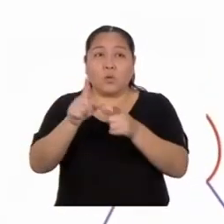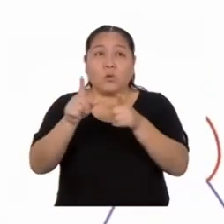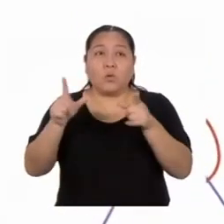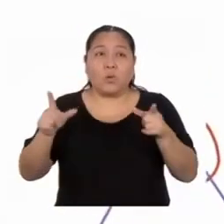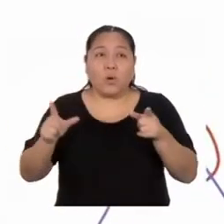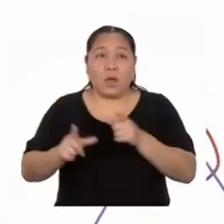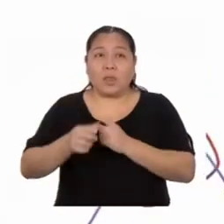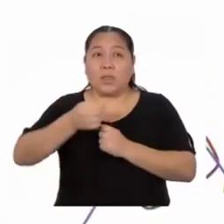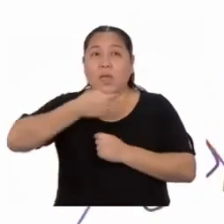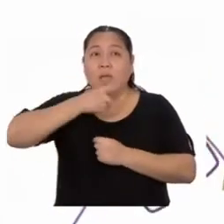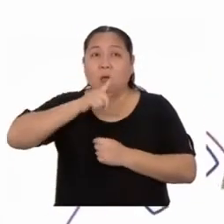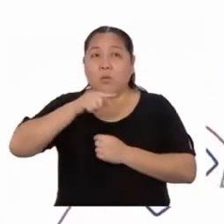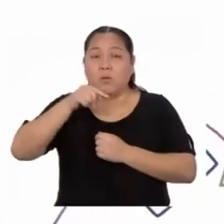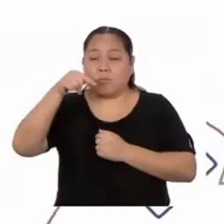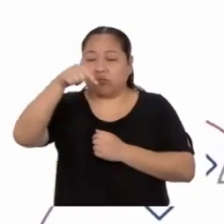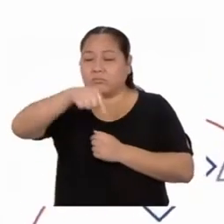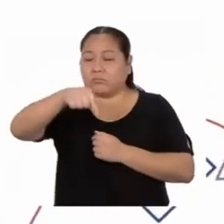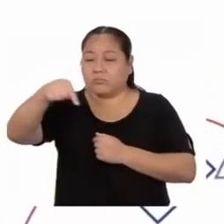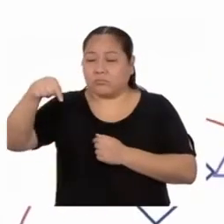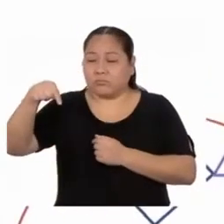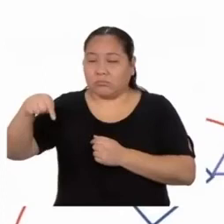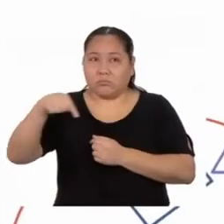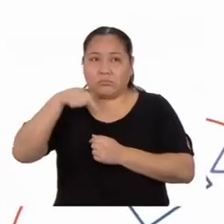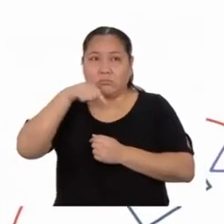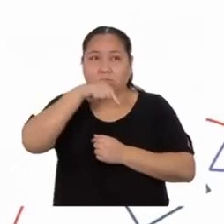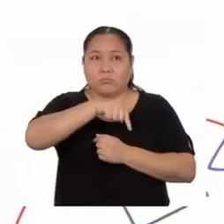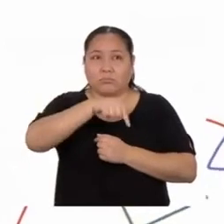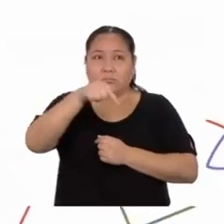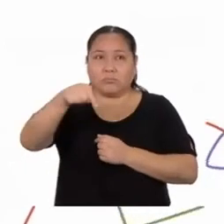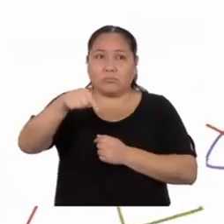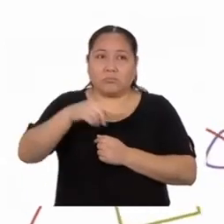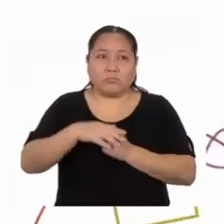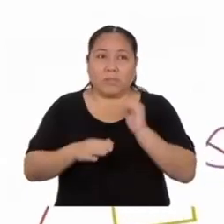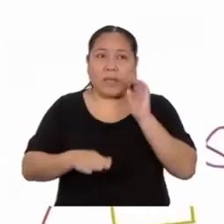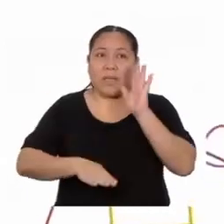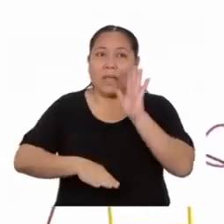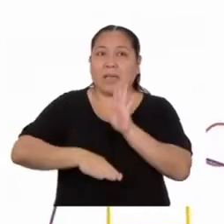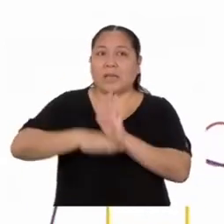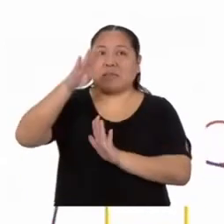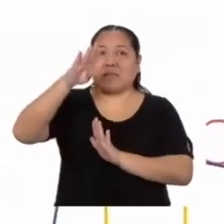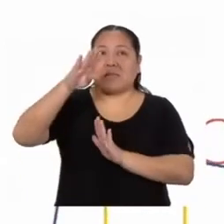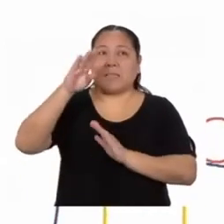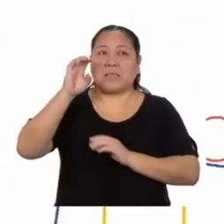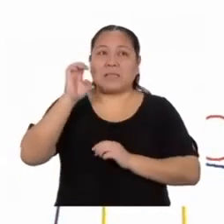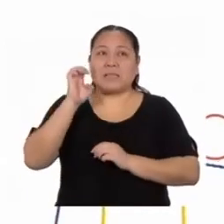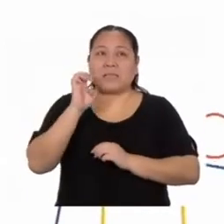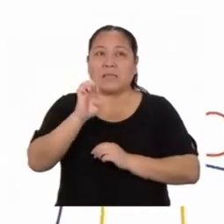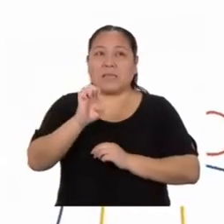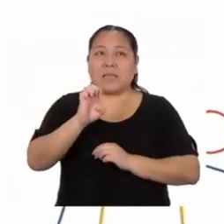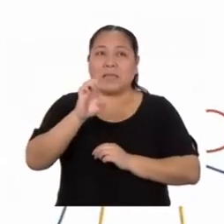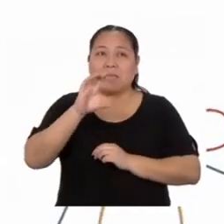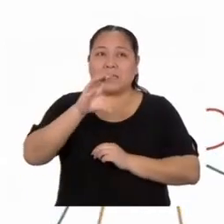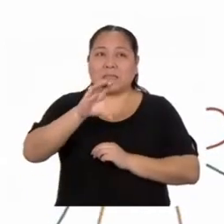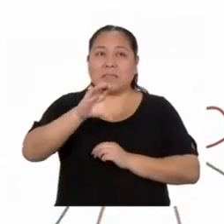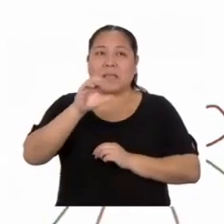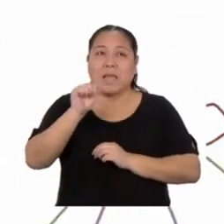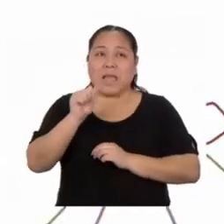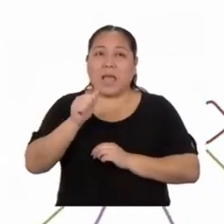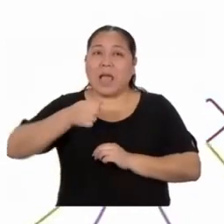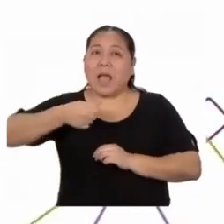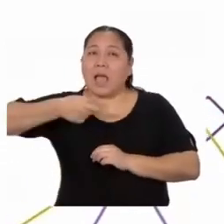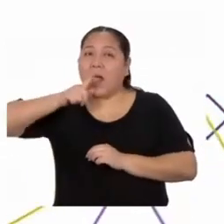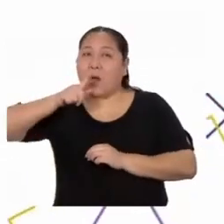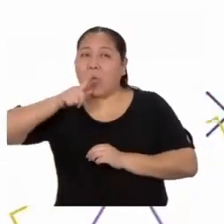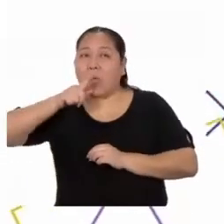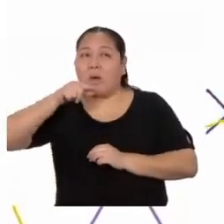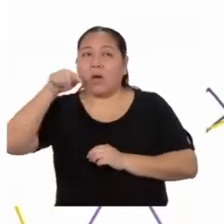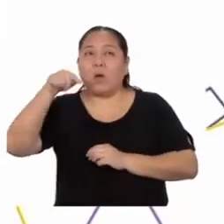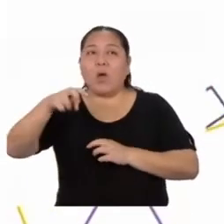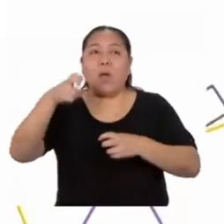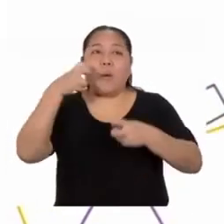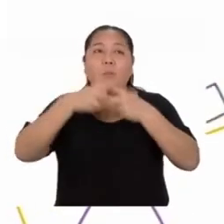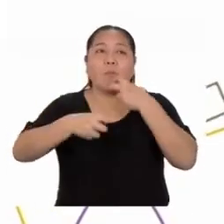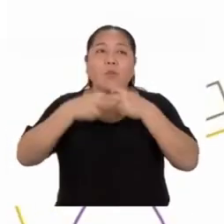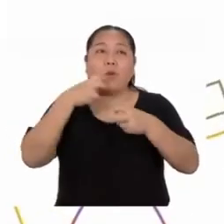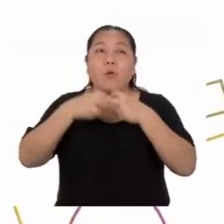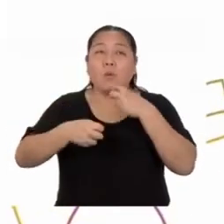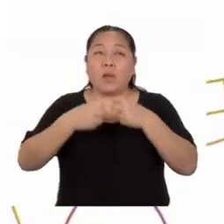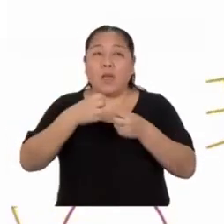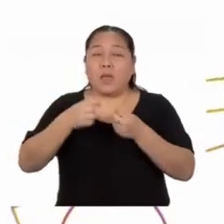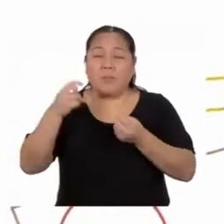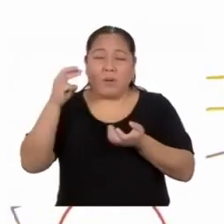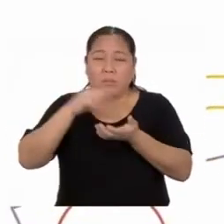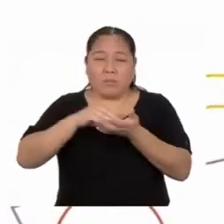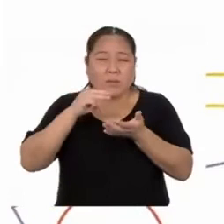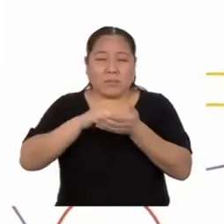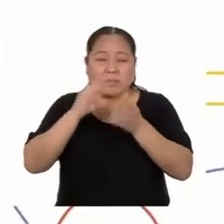de calidad exceden los ECA agua, siendo la causa principal el vertimiento de